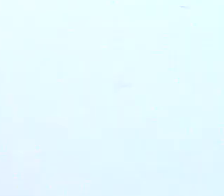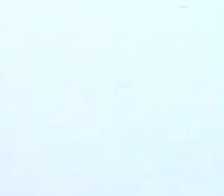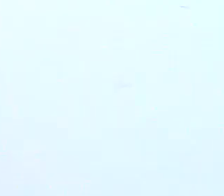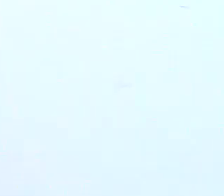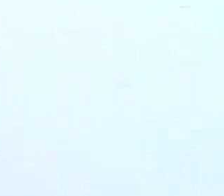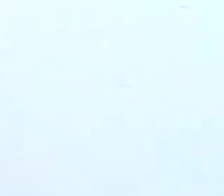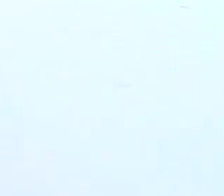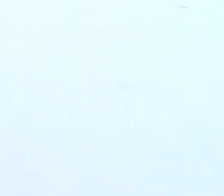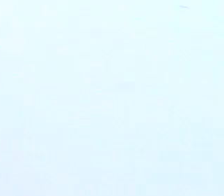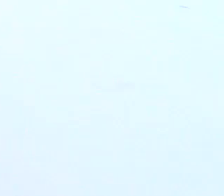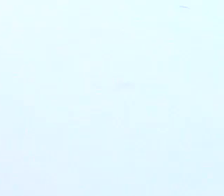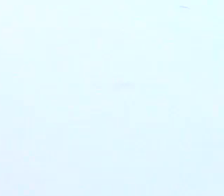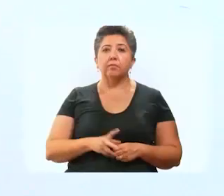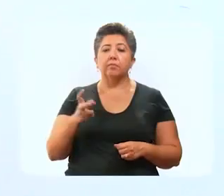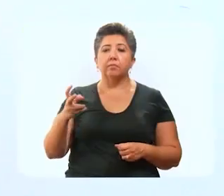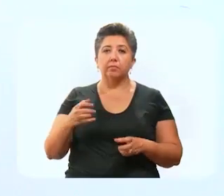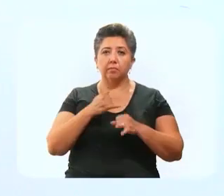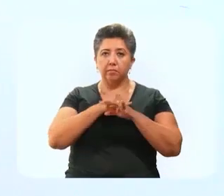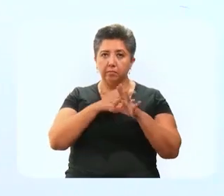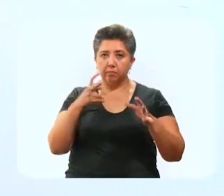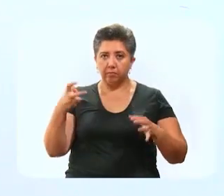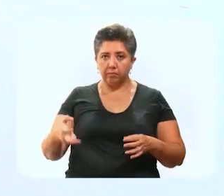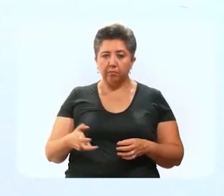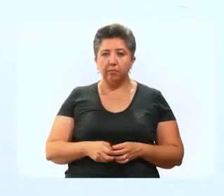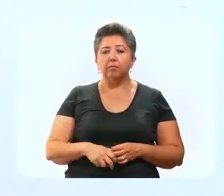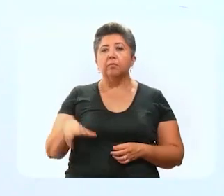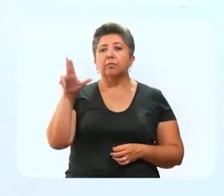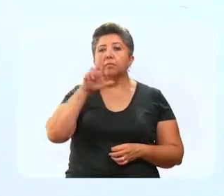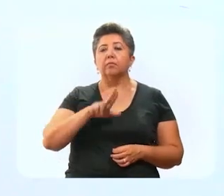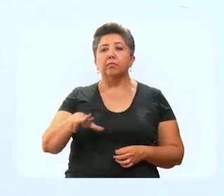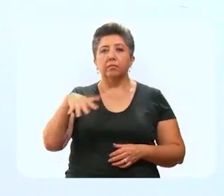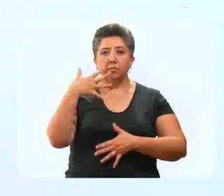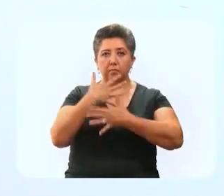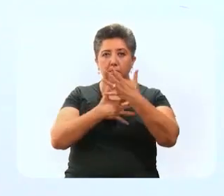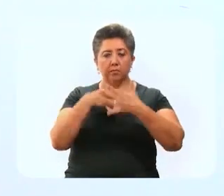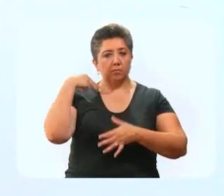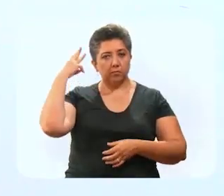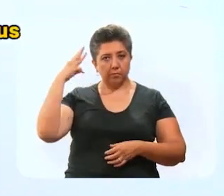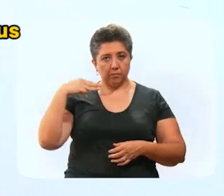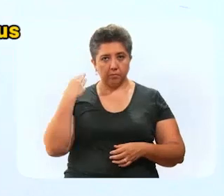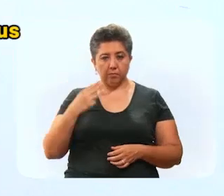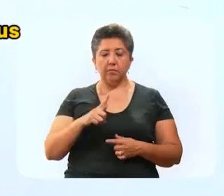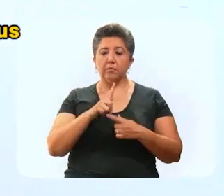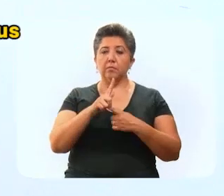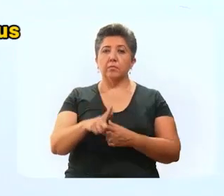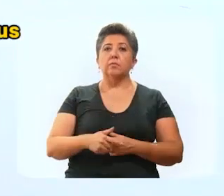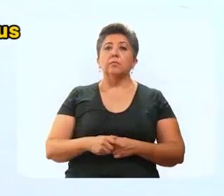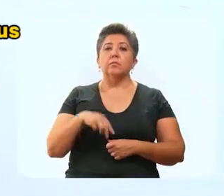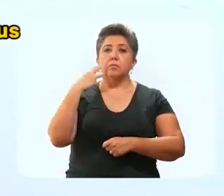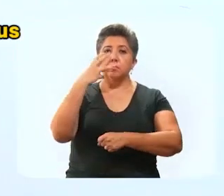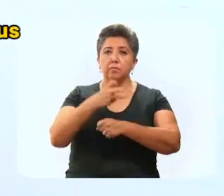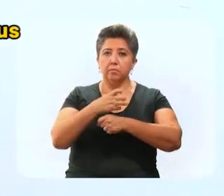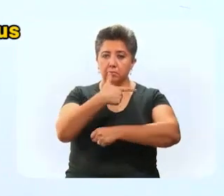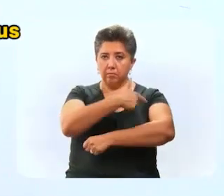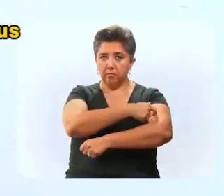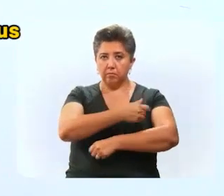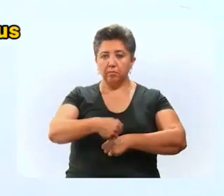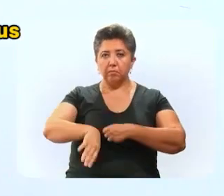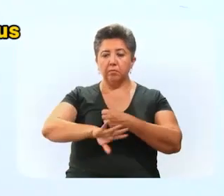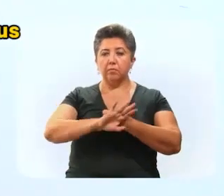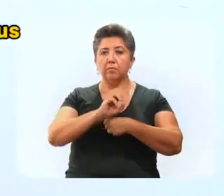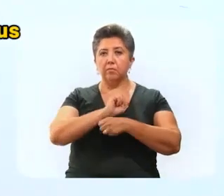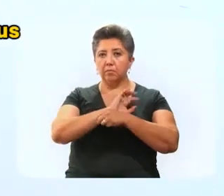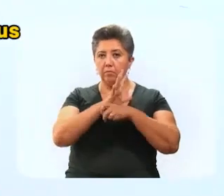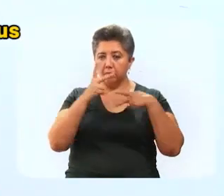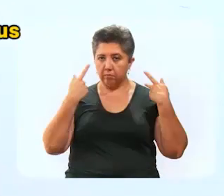Química. Gracias, licenciado. Este es el parte médico de este martes 15 de marzo. Continúa la aplicación de refuerzo de